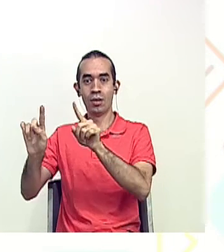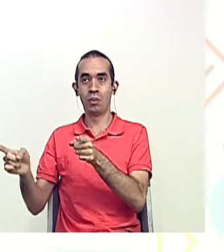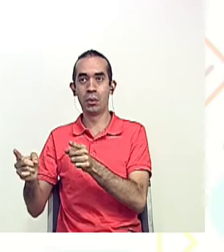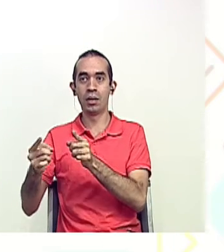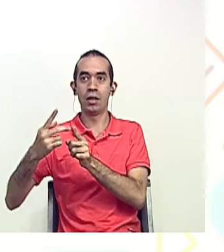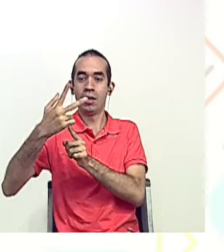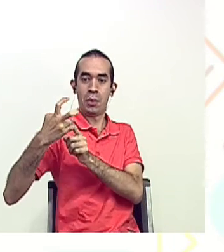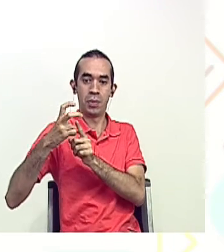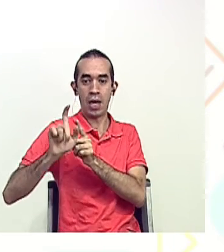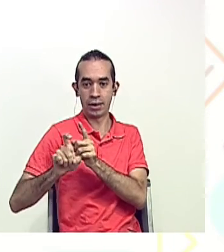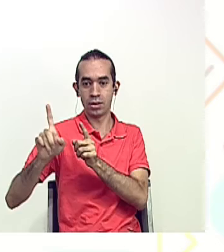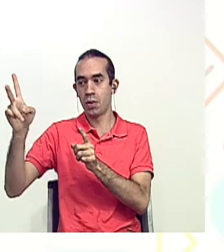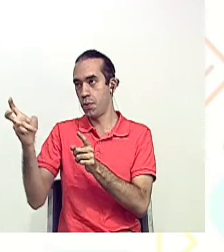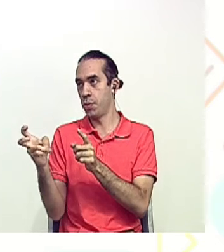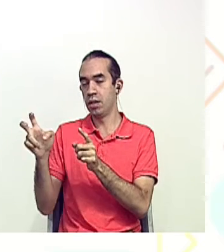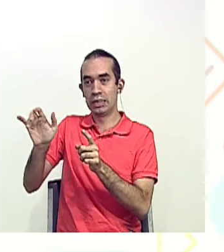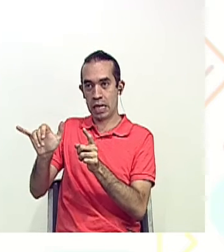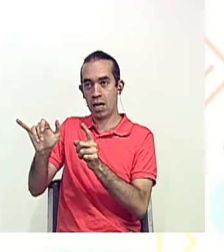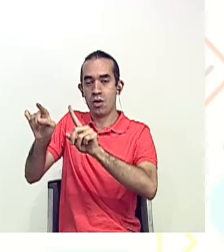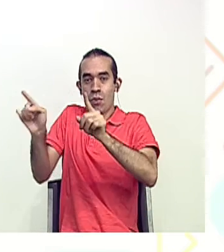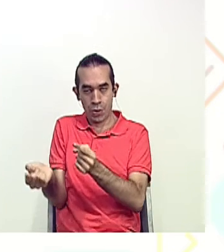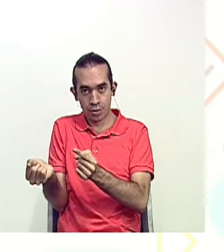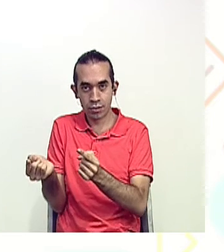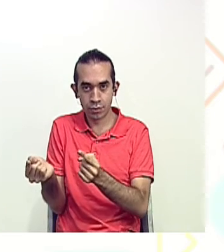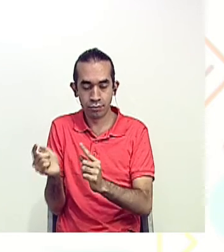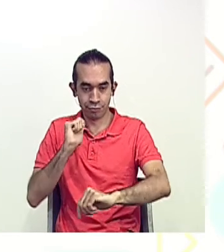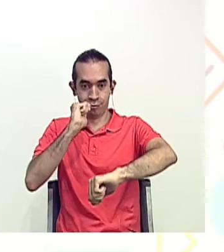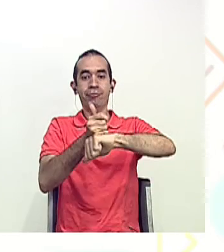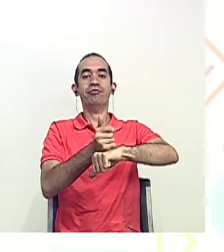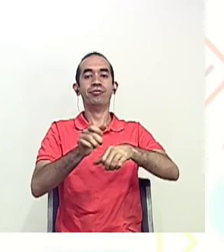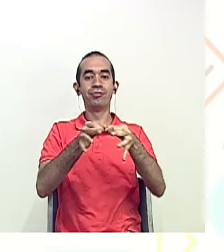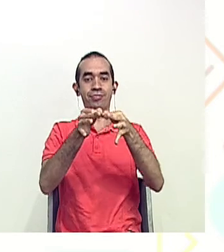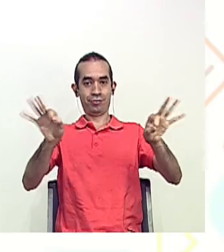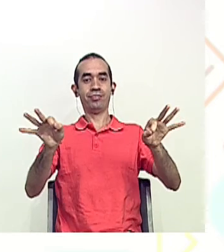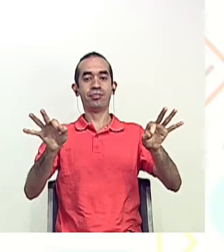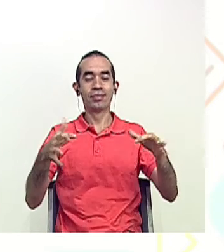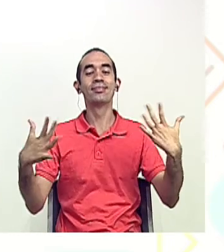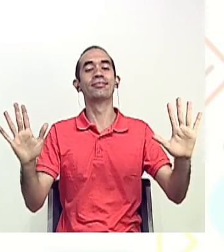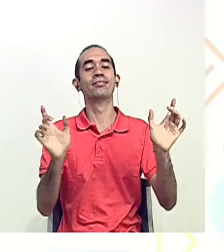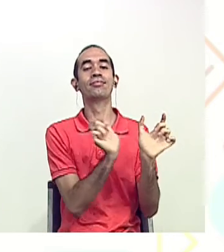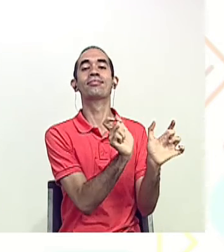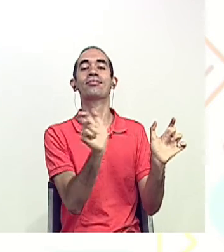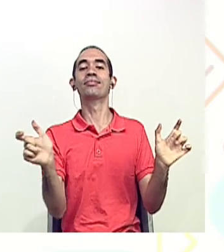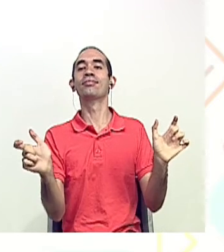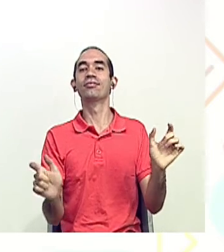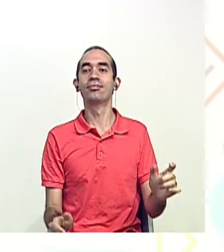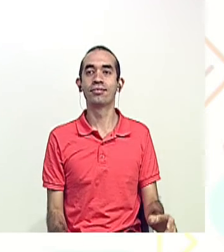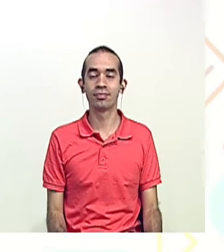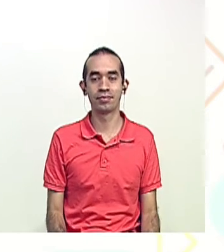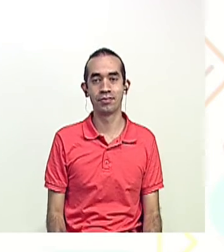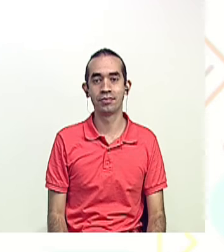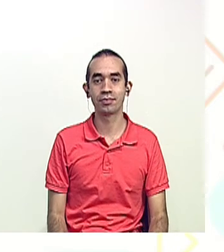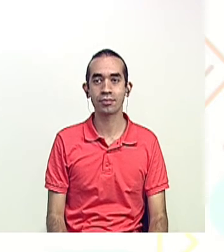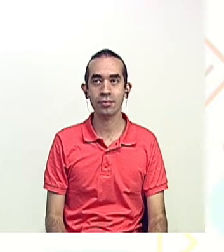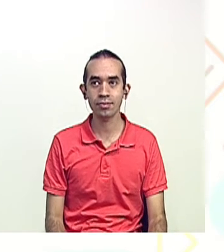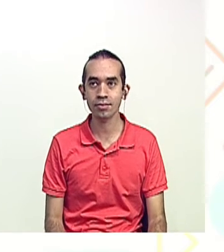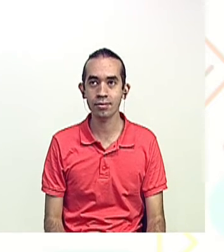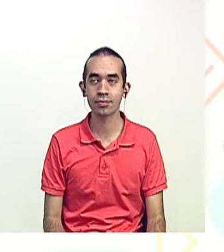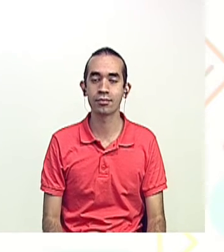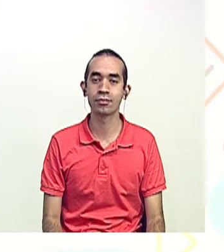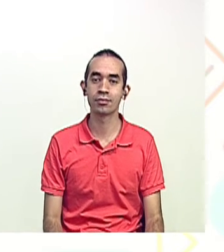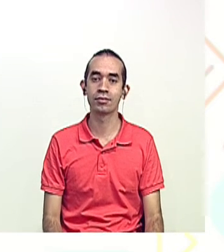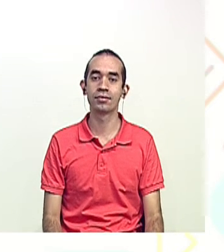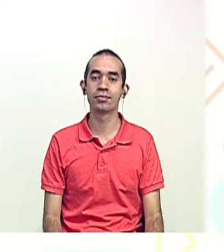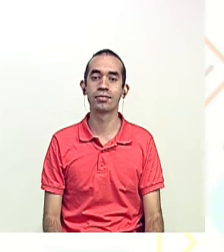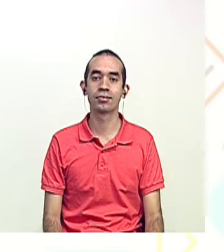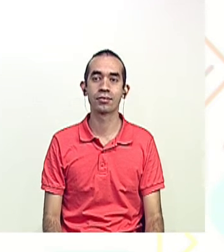la B. Dividimos BX entre B, corresponde a X, y BY entre B,